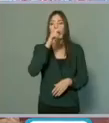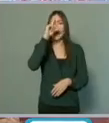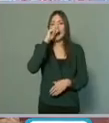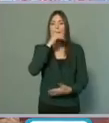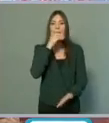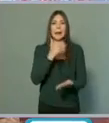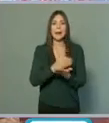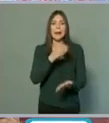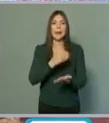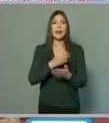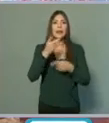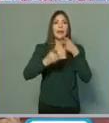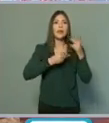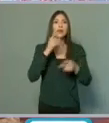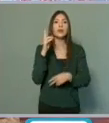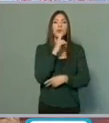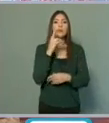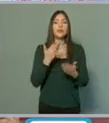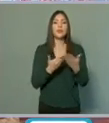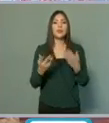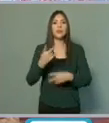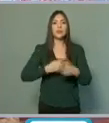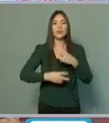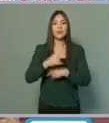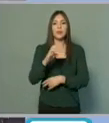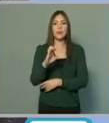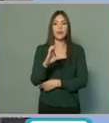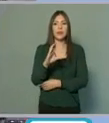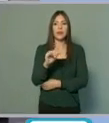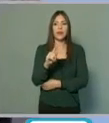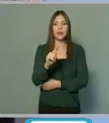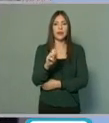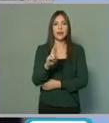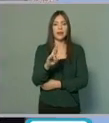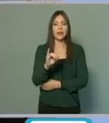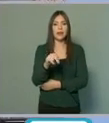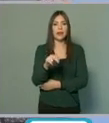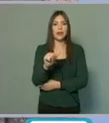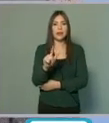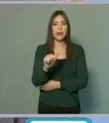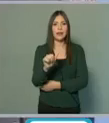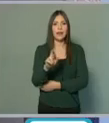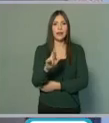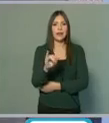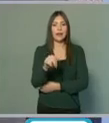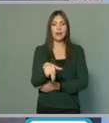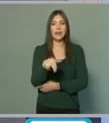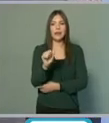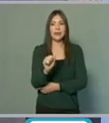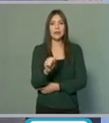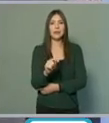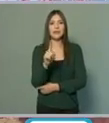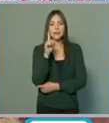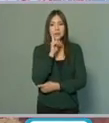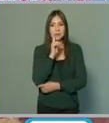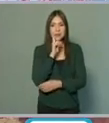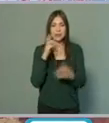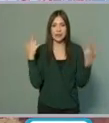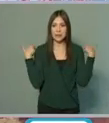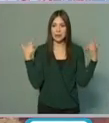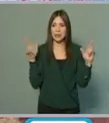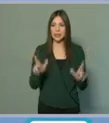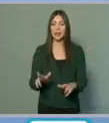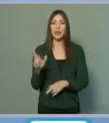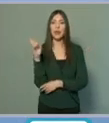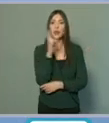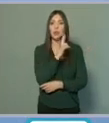camino ni obstáculos para hablar ruso, porque ya está con nosotros Ekaterina Larina. Mucho gusto. Bienvenida. Hola. Nuestra maestra en ruso, que